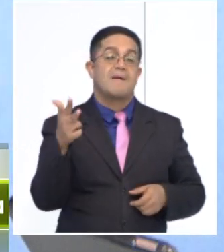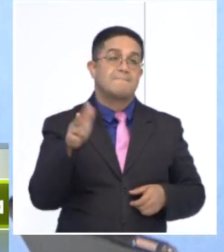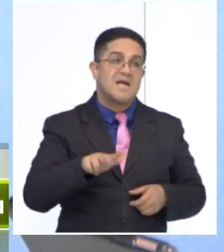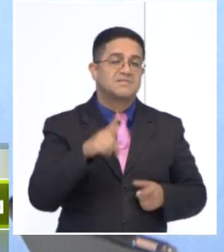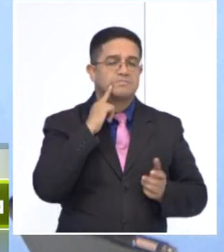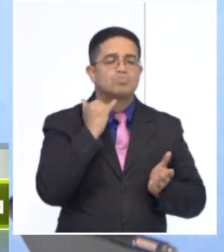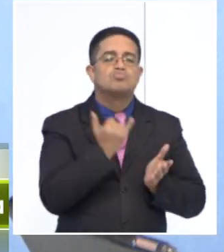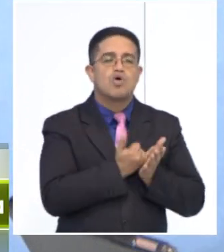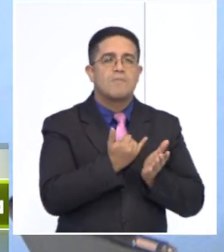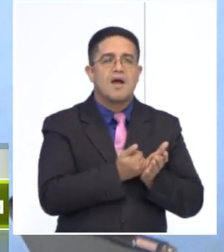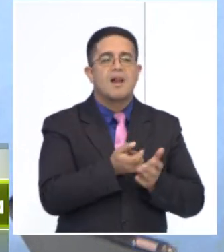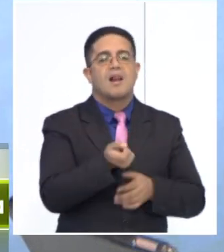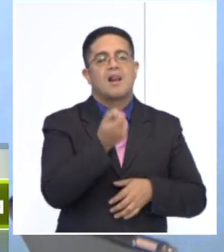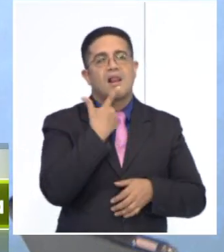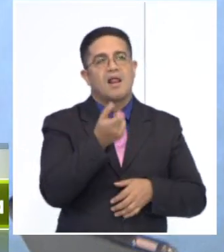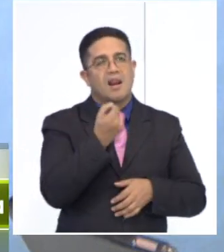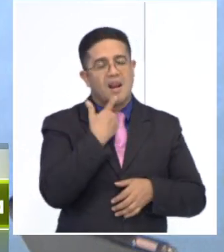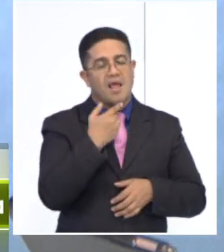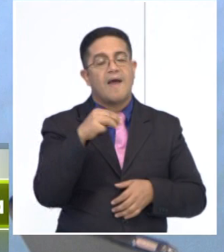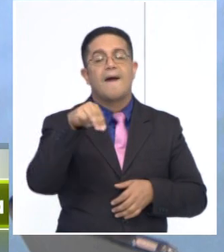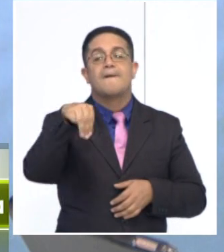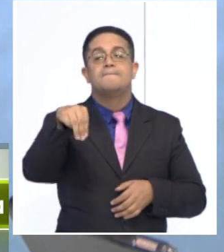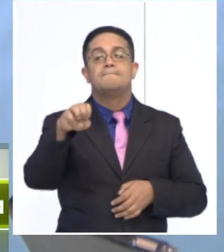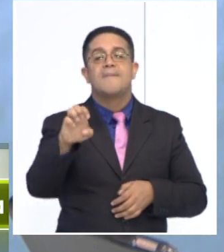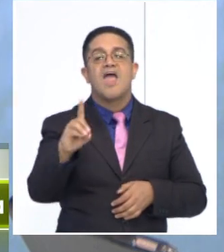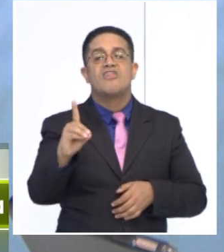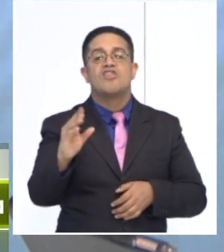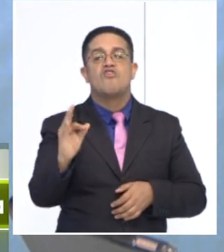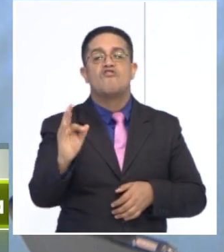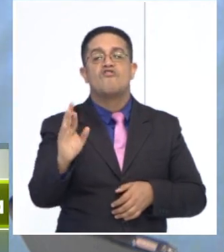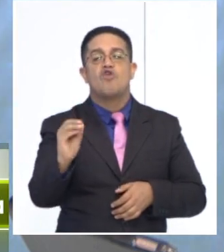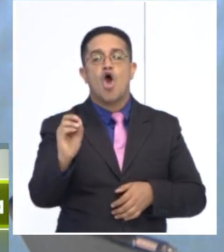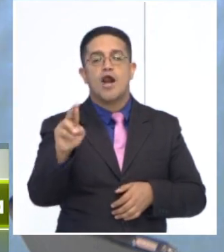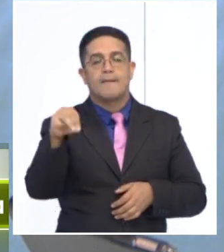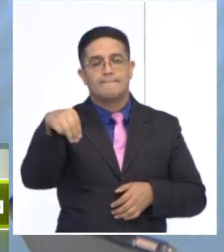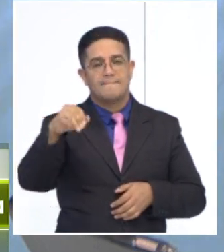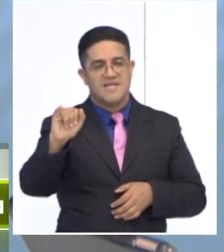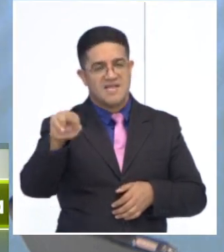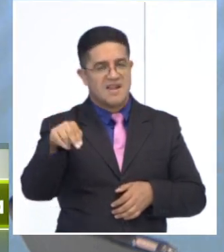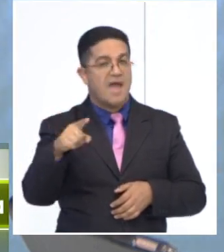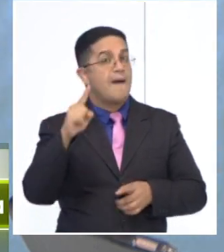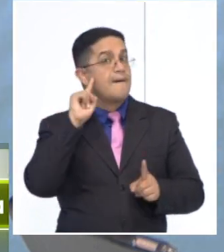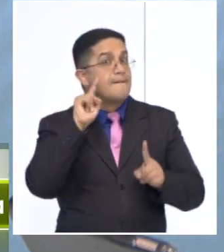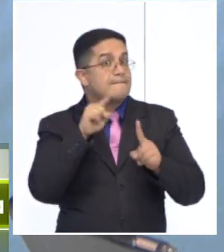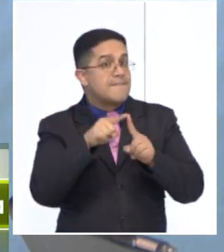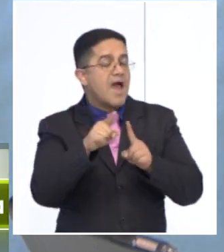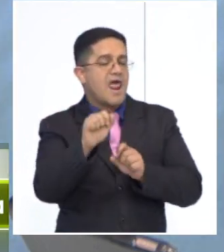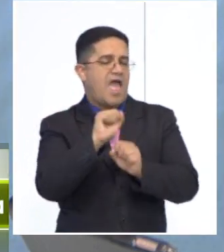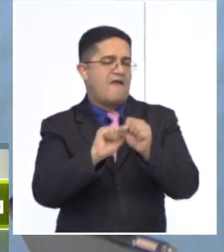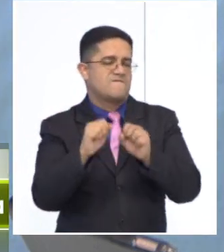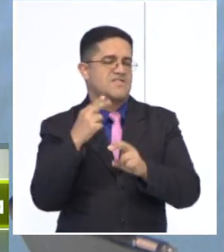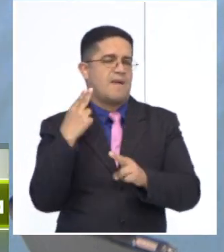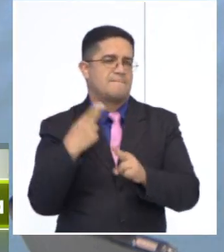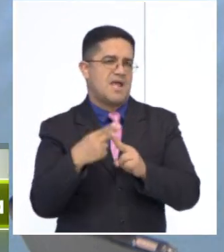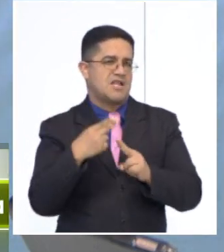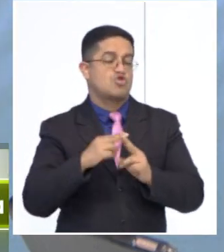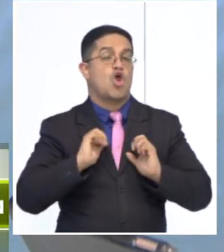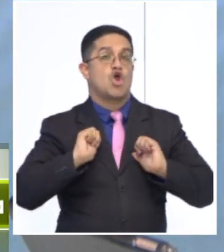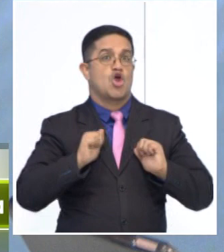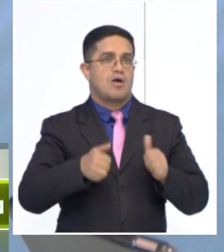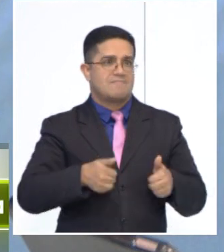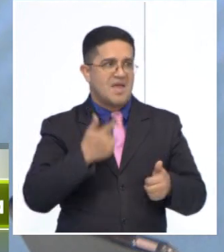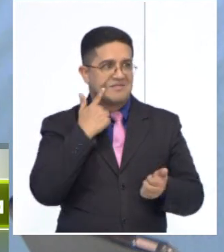el uso de fármacos como la metformina durante las primeras semanas para disminuir el riesgo de progresar hacia